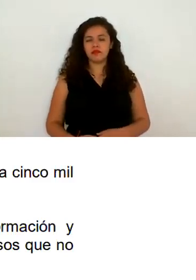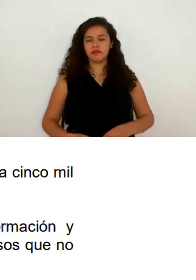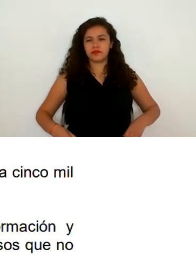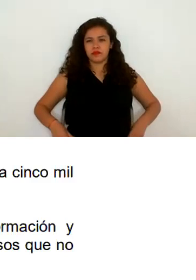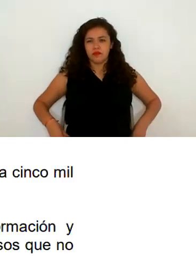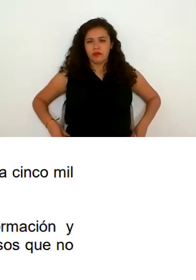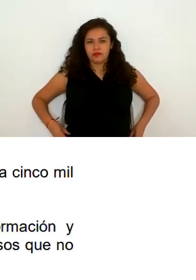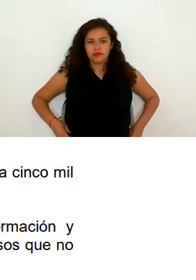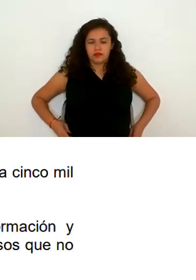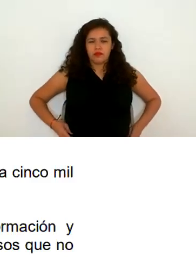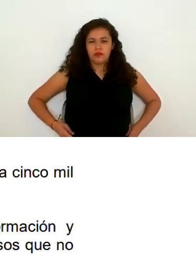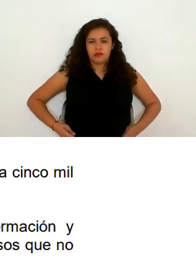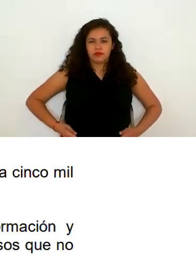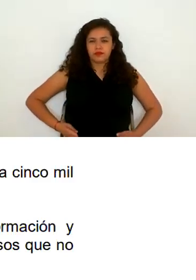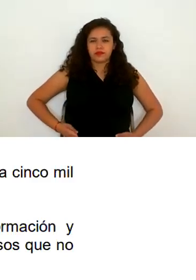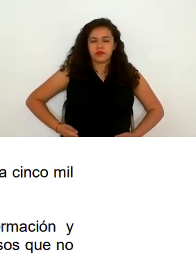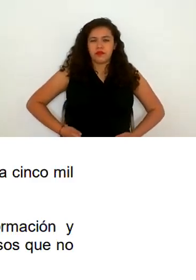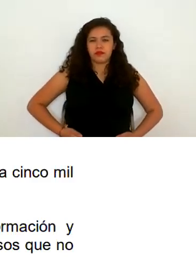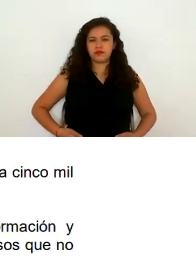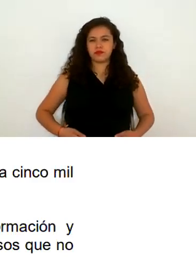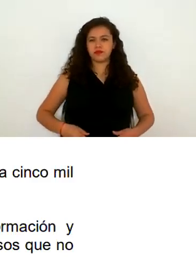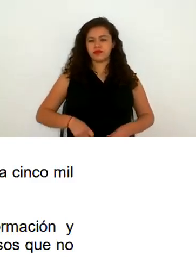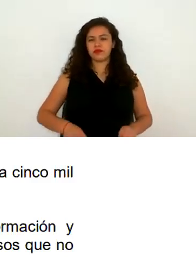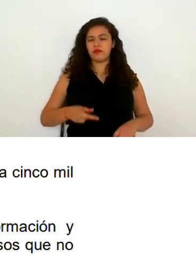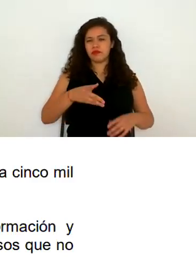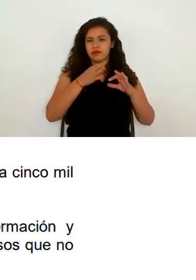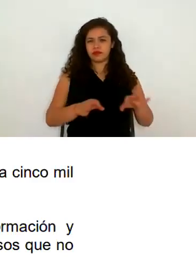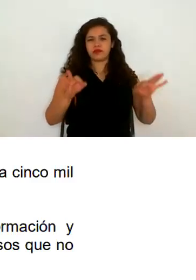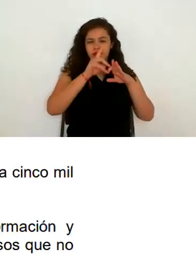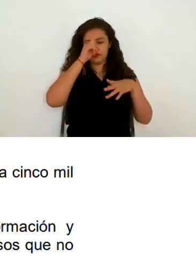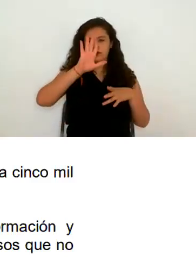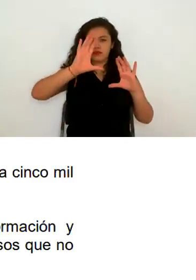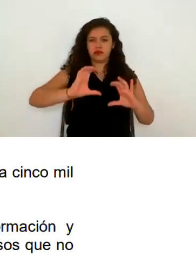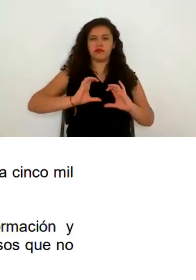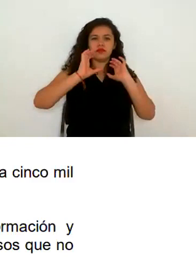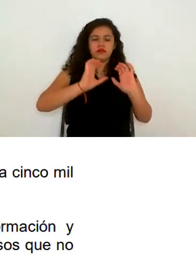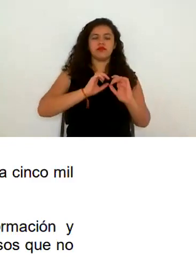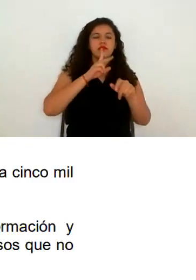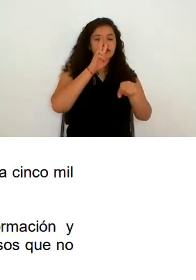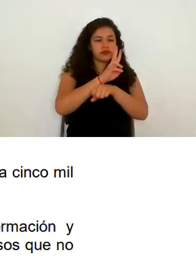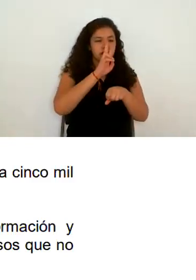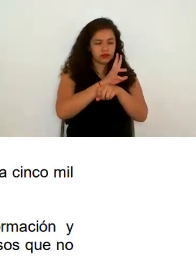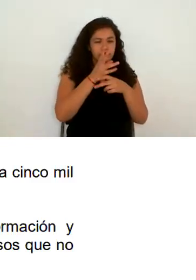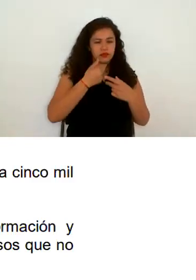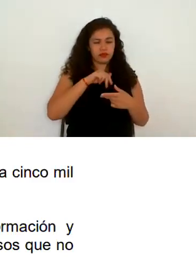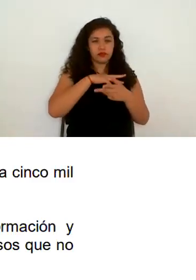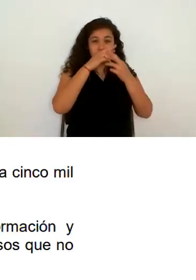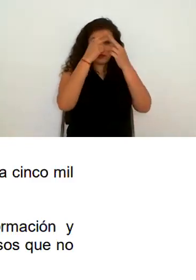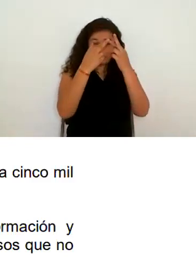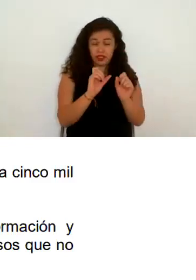ello la importancia de conservar y sobre todo vigilar aquí que no estemos